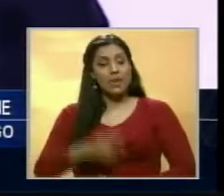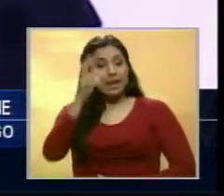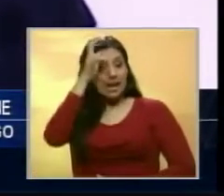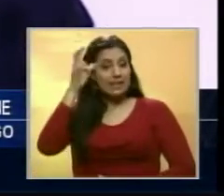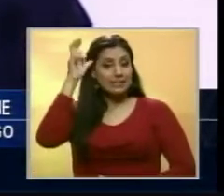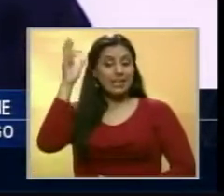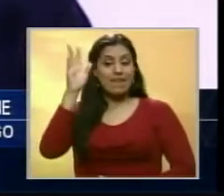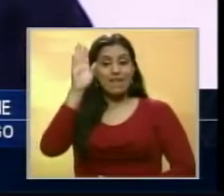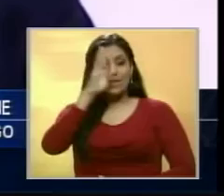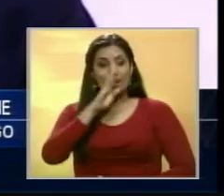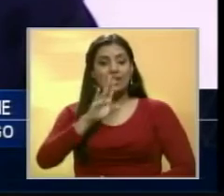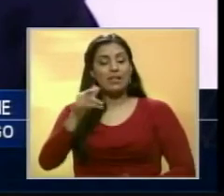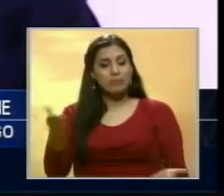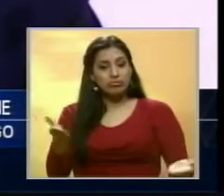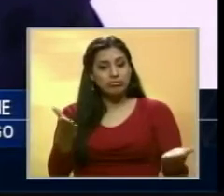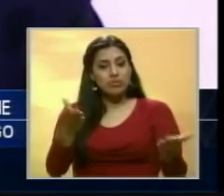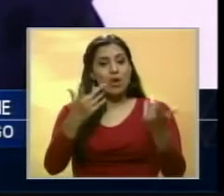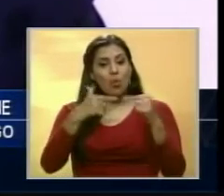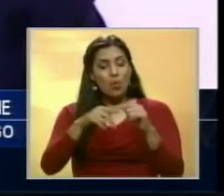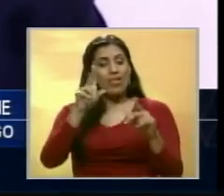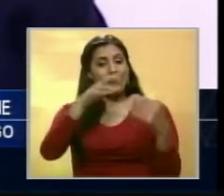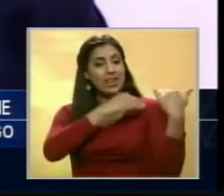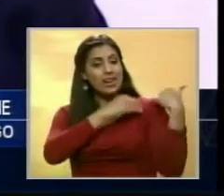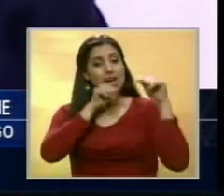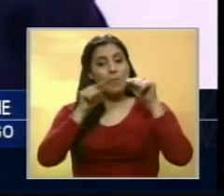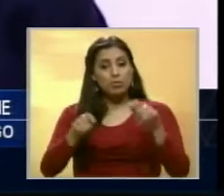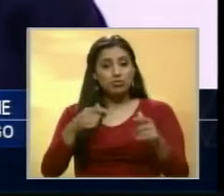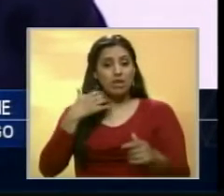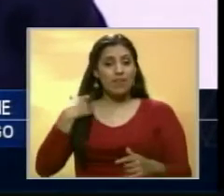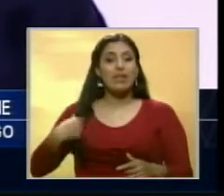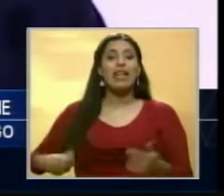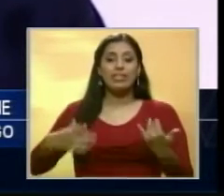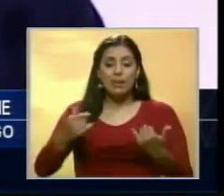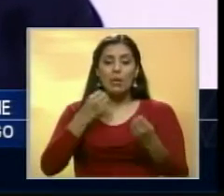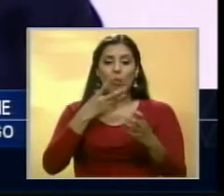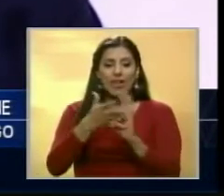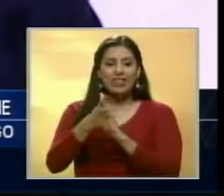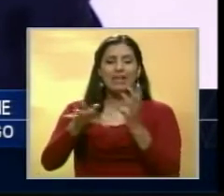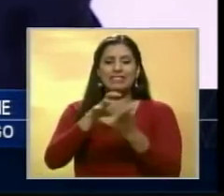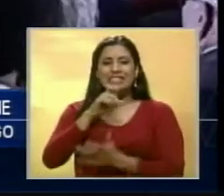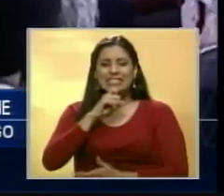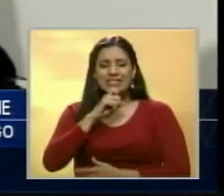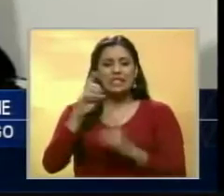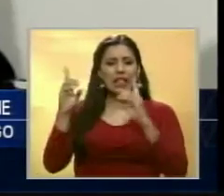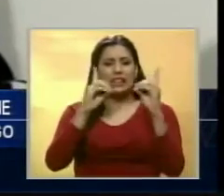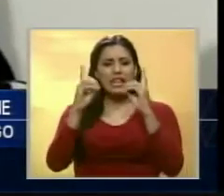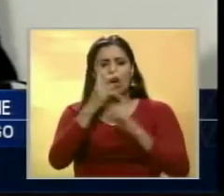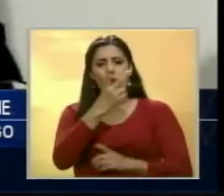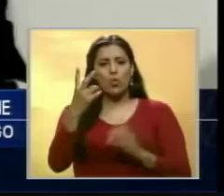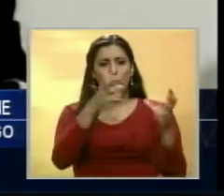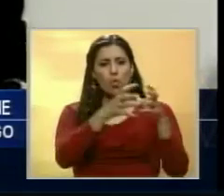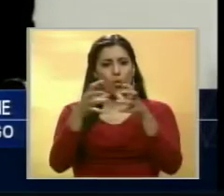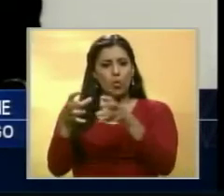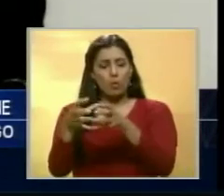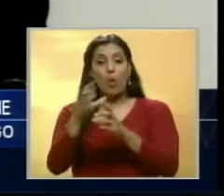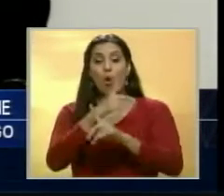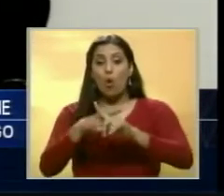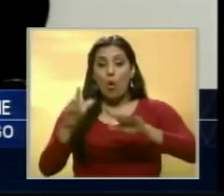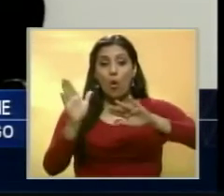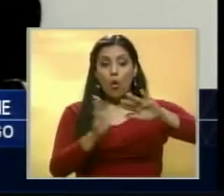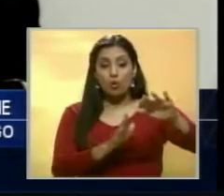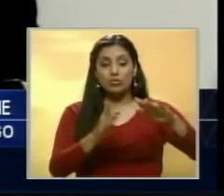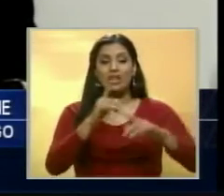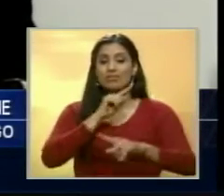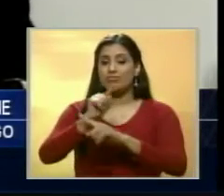Cancillería de Brasil también instó a la determinación de responsabilidades y señaló que la situación dificulta el diálogo entre las partes. Por otra parte,